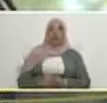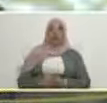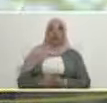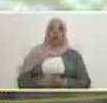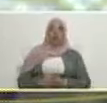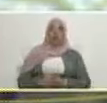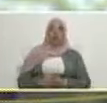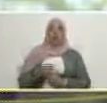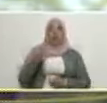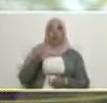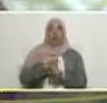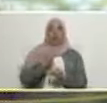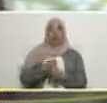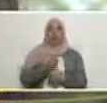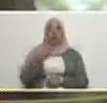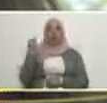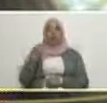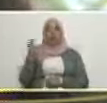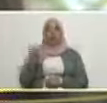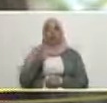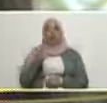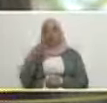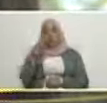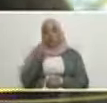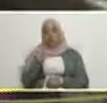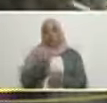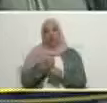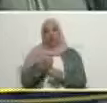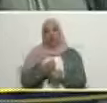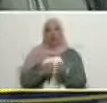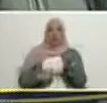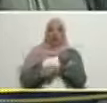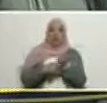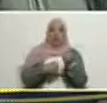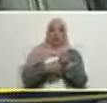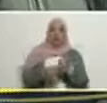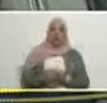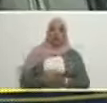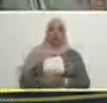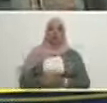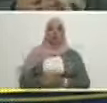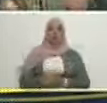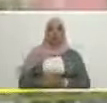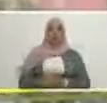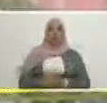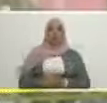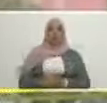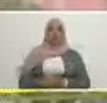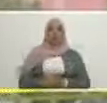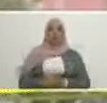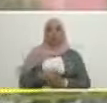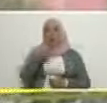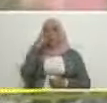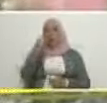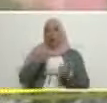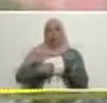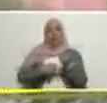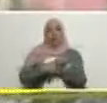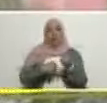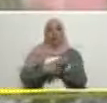eso está allí para la juventud. Usted nos entiende y usted nos apoya. Así es. Yo los entiendo y los